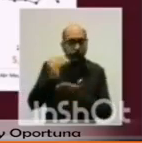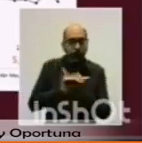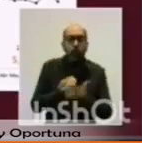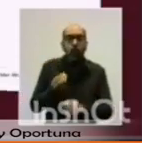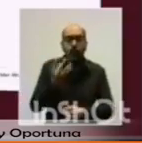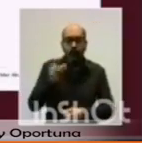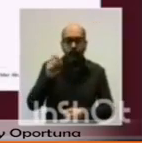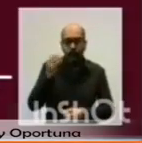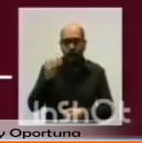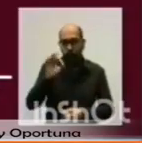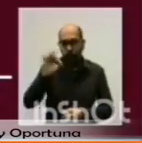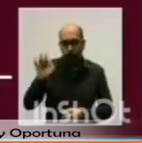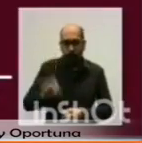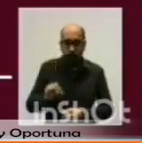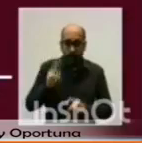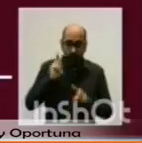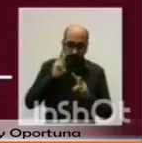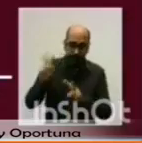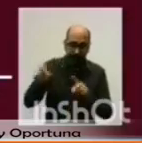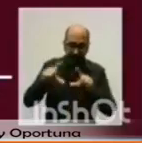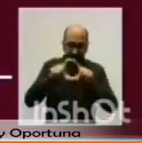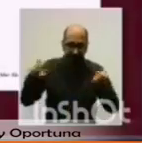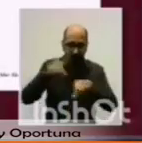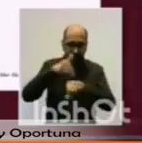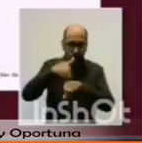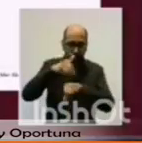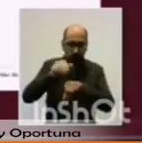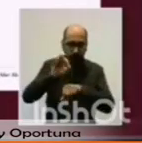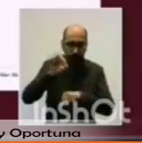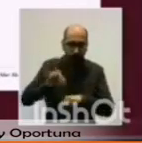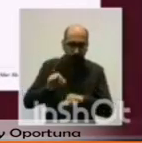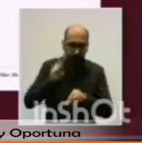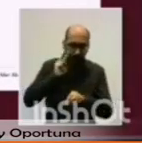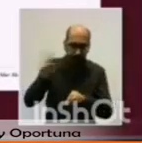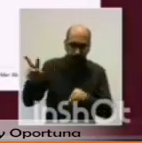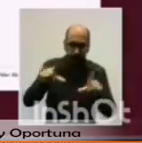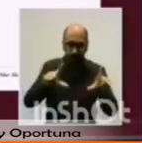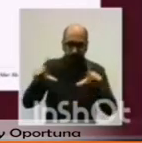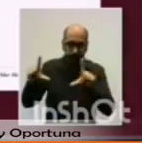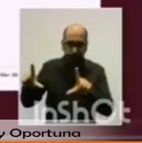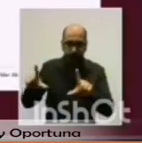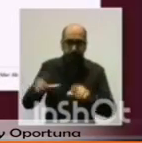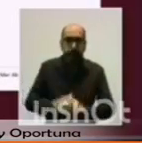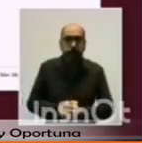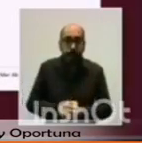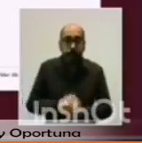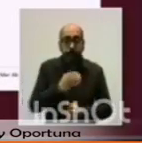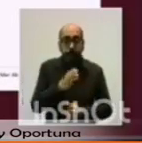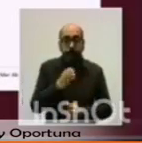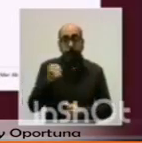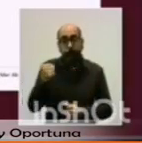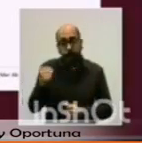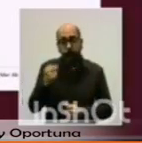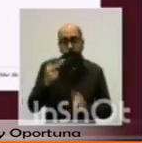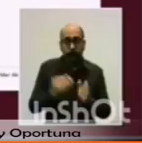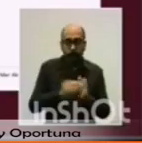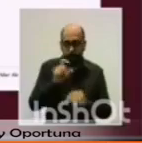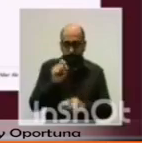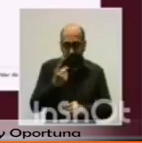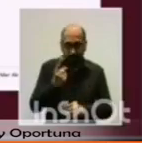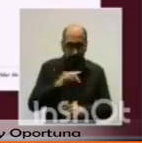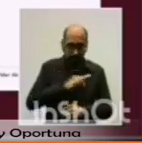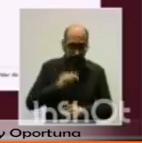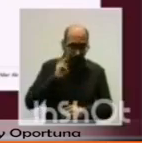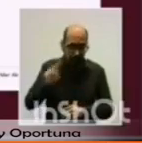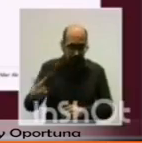del 29%. Aquí podemos ver, regresamos al anterior. Aquí podemos ver el acumulado enero-septiembre